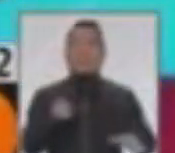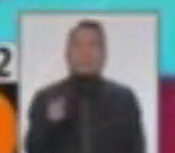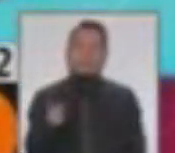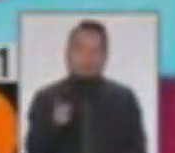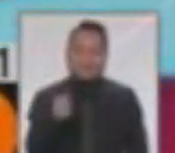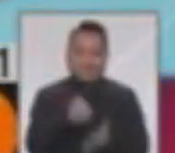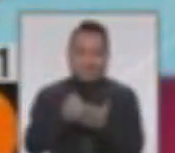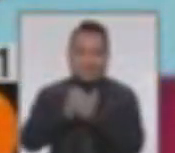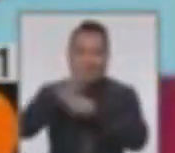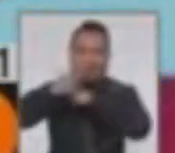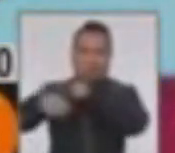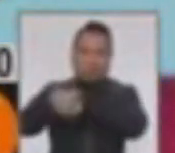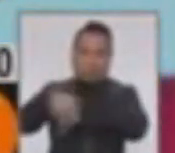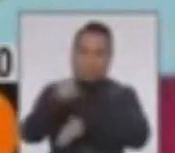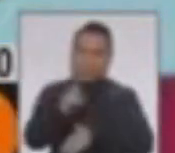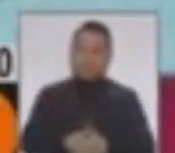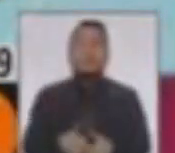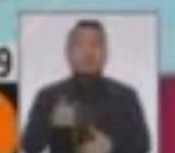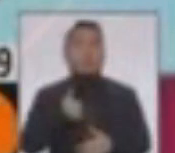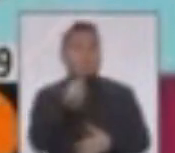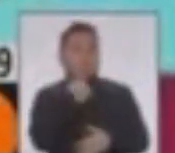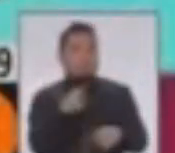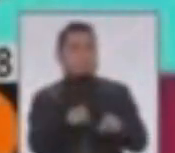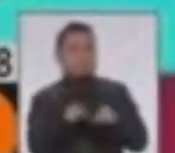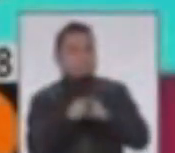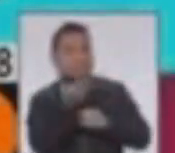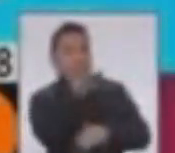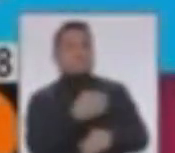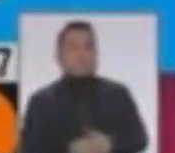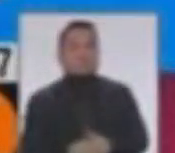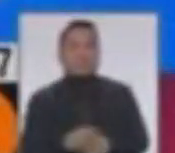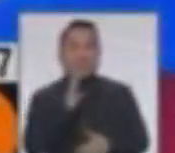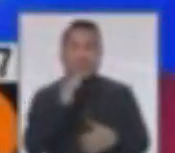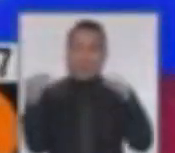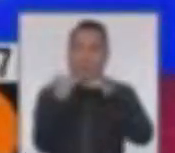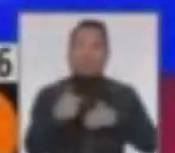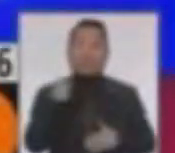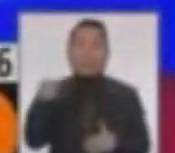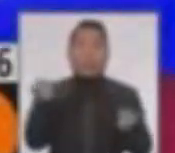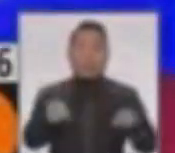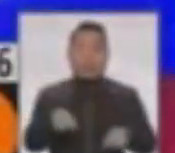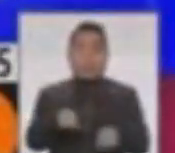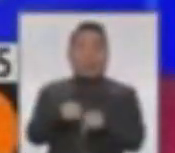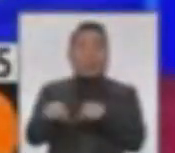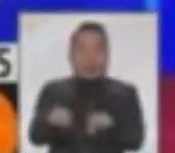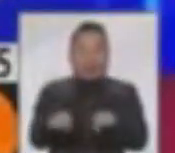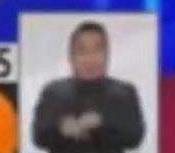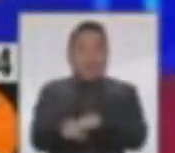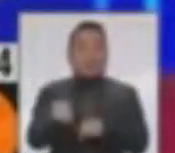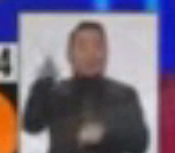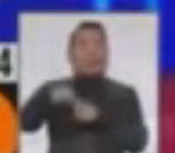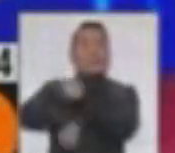un momento, Forsyth comenzó a hablar de empoderar a la mujer, ¿no es cierto? Y de darle todas las